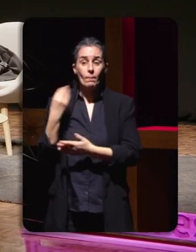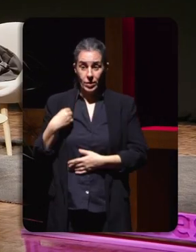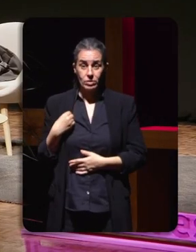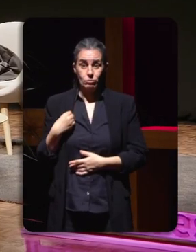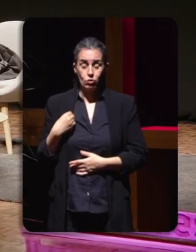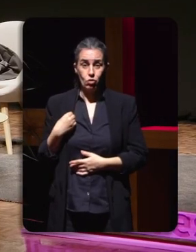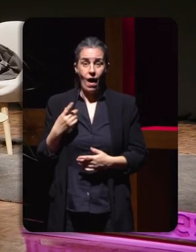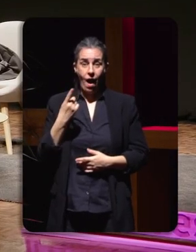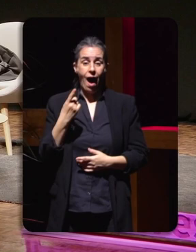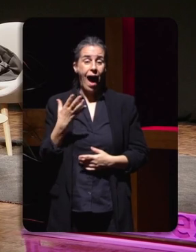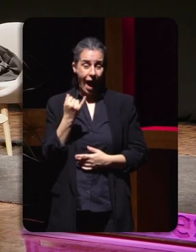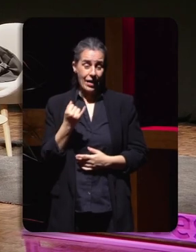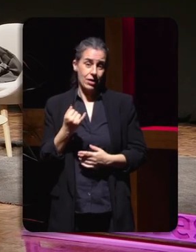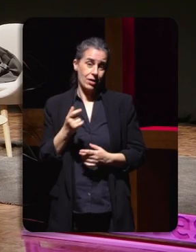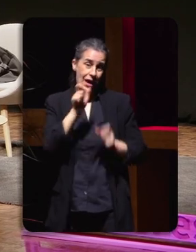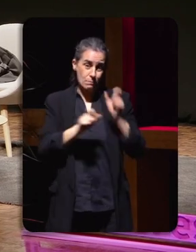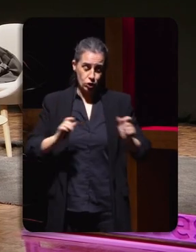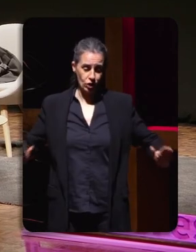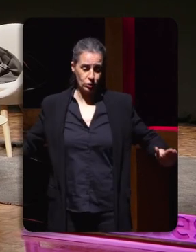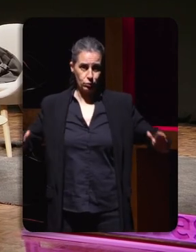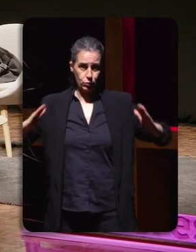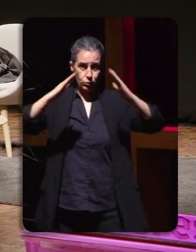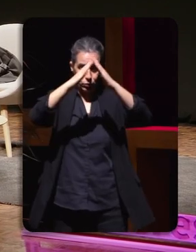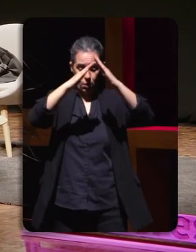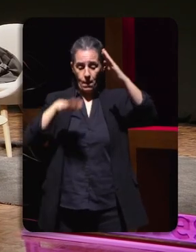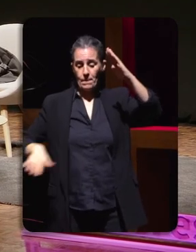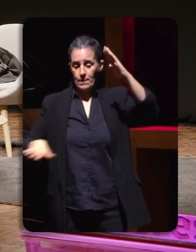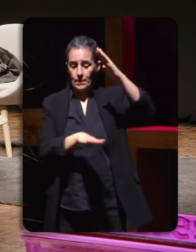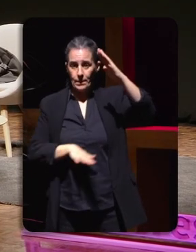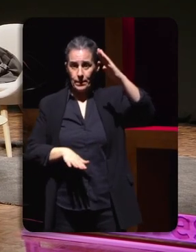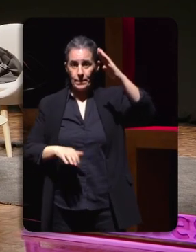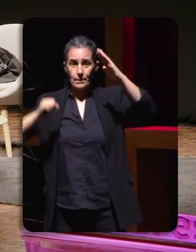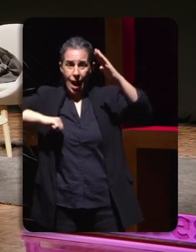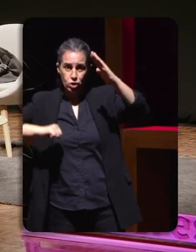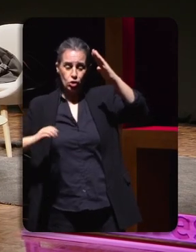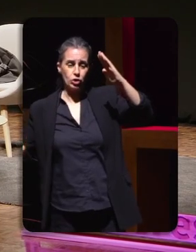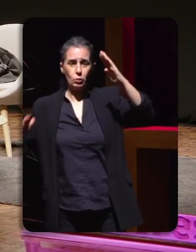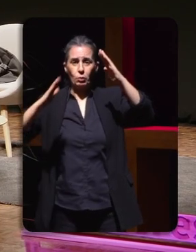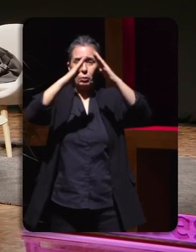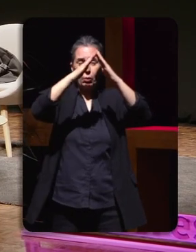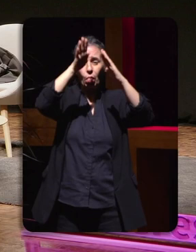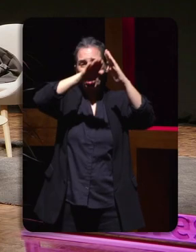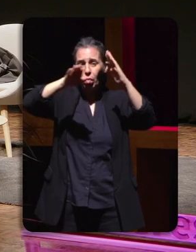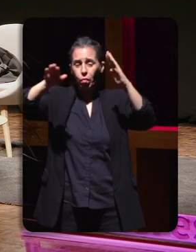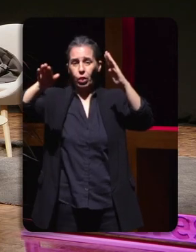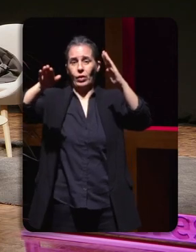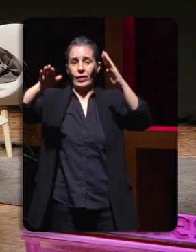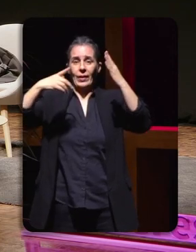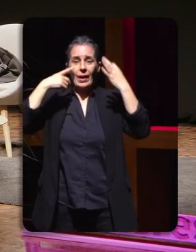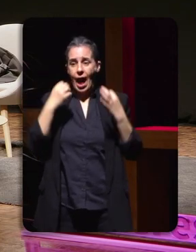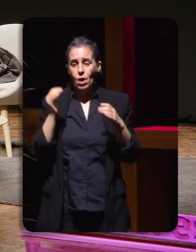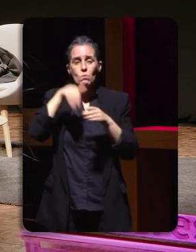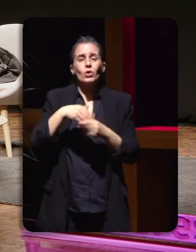una pirámide poblacional donde cada vez hay más mayores y menos educándose como no voten sus padres y los chavales no les dejan votar a los 16